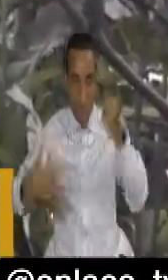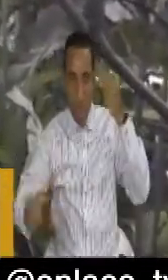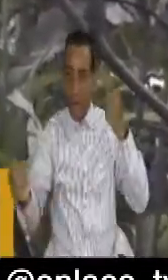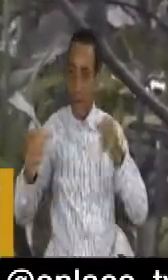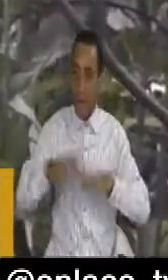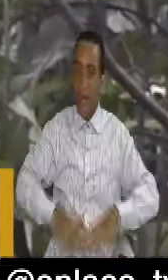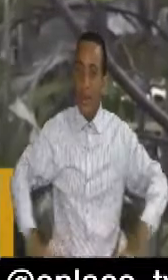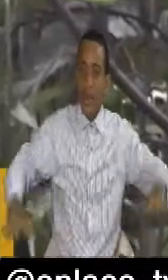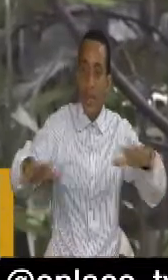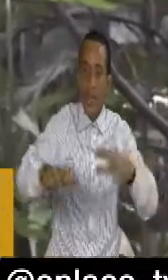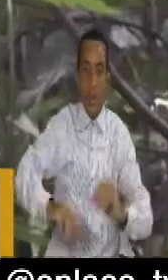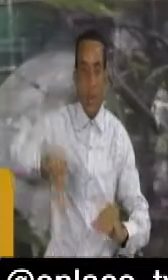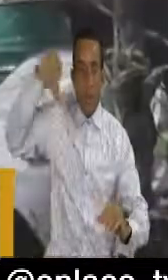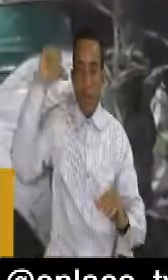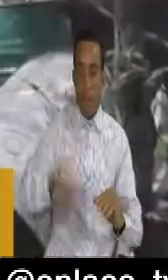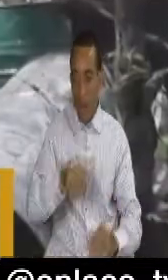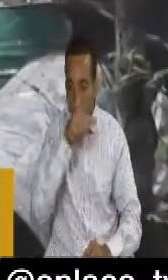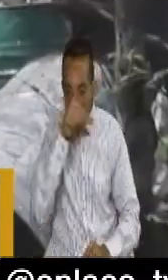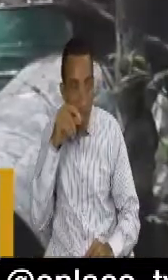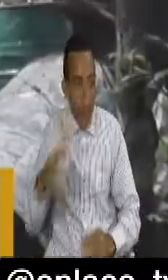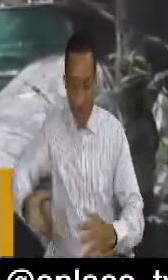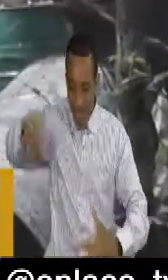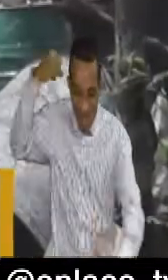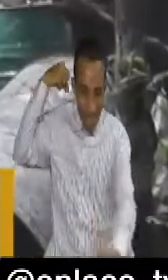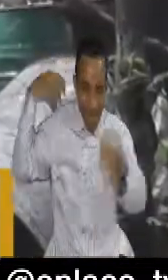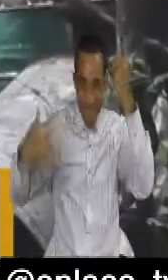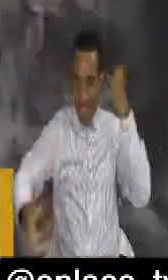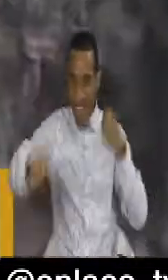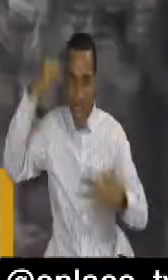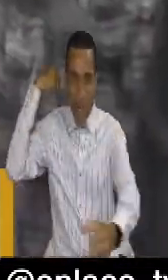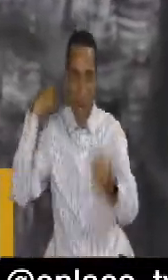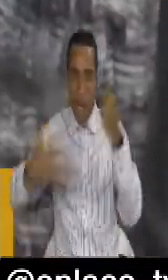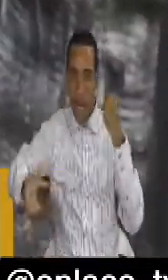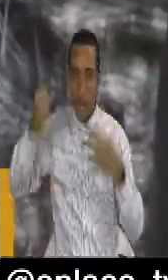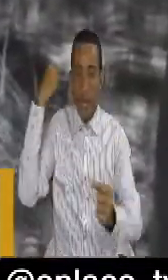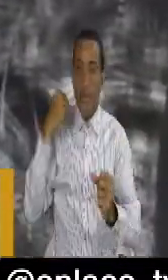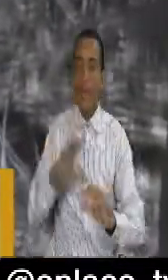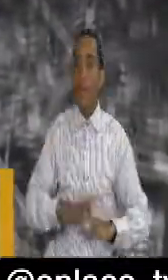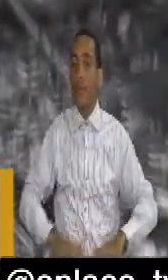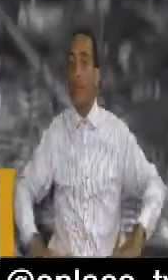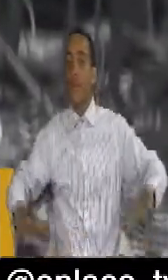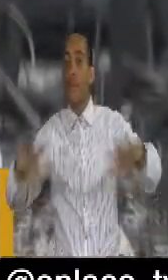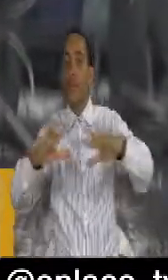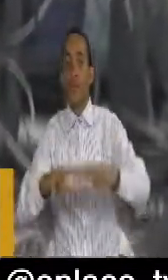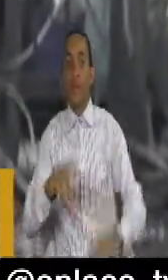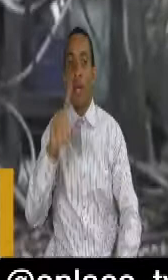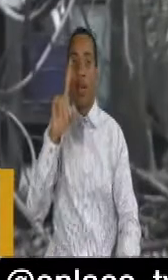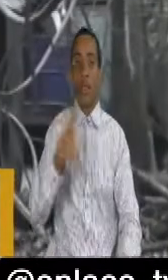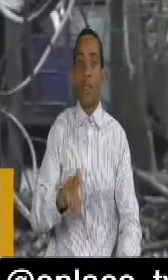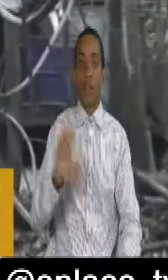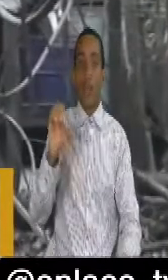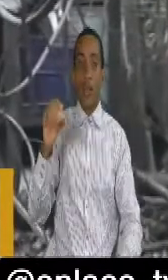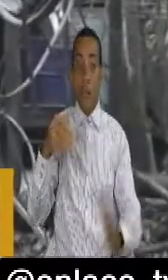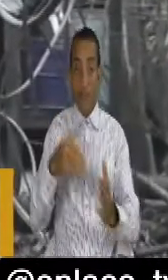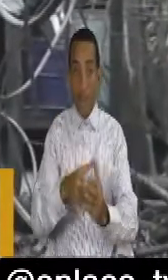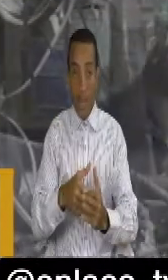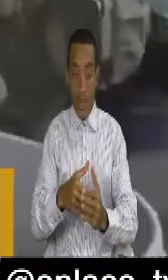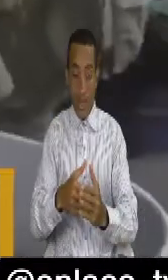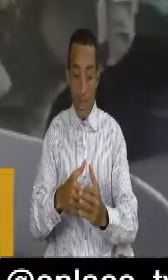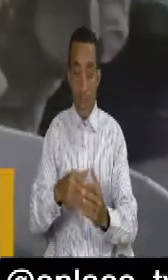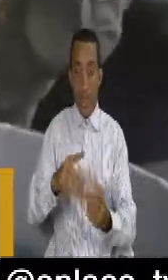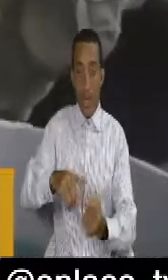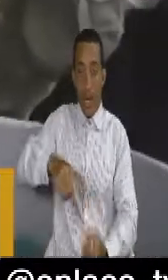cultivos ilícitos en tercera modalidad y también lograron la recuperación de aproximadamente 60.000 galones de hidrocarburos y más